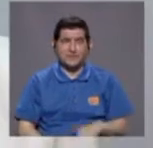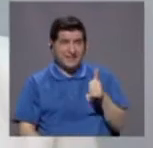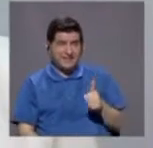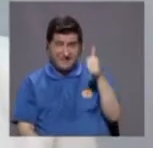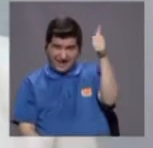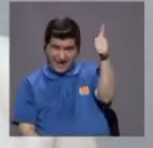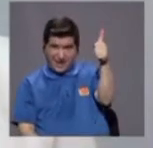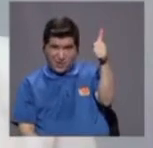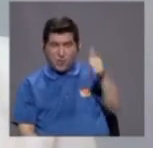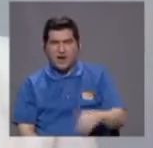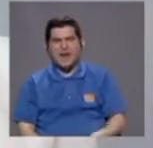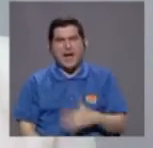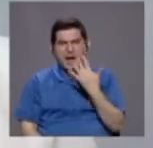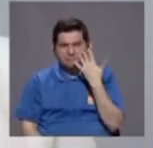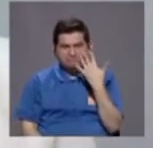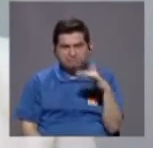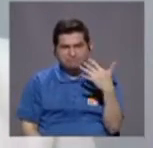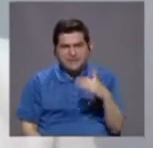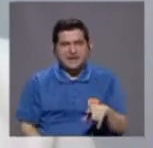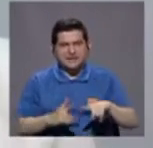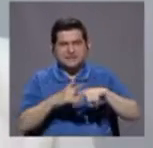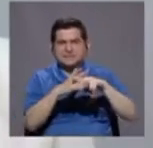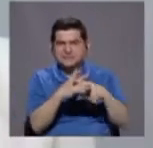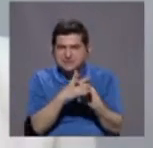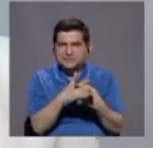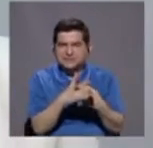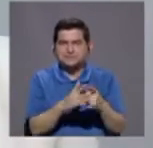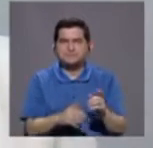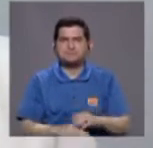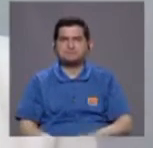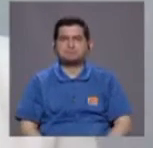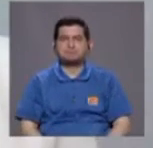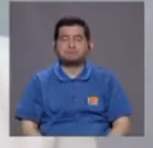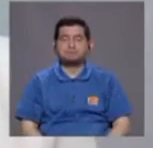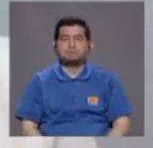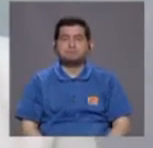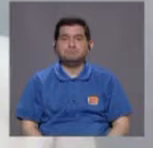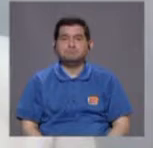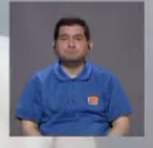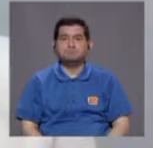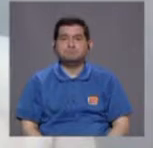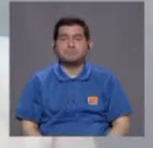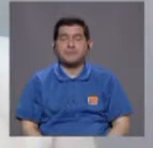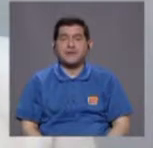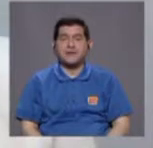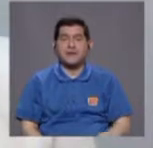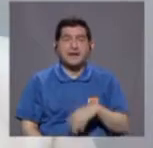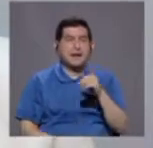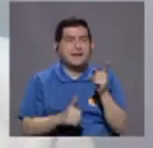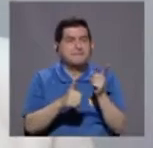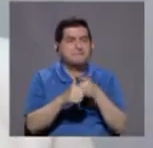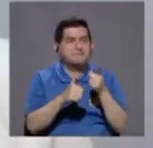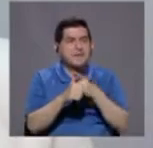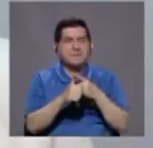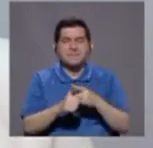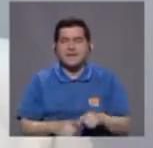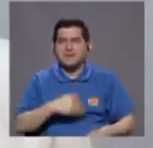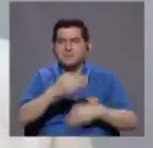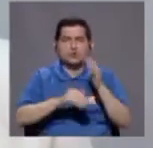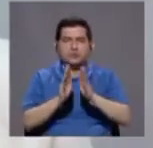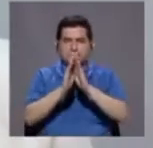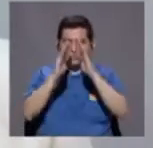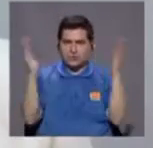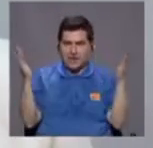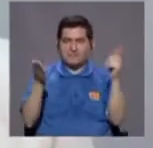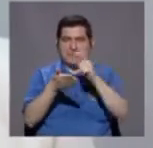Alajuela parece haber empezado, digamos, en el marco de esa primera expansión de